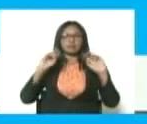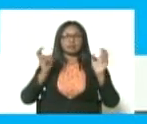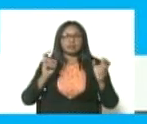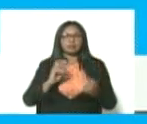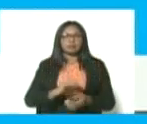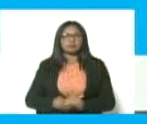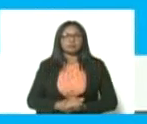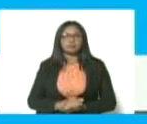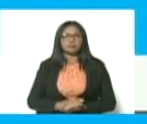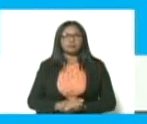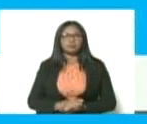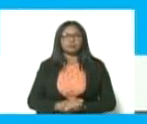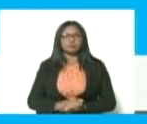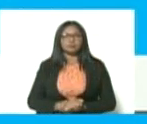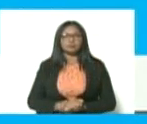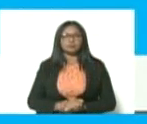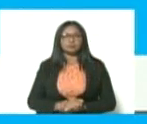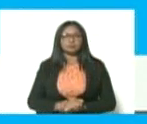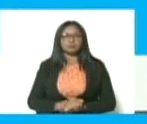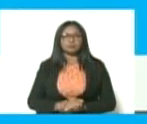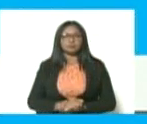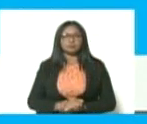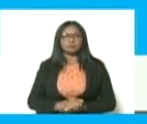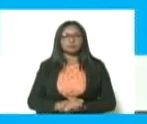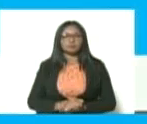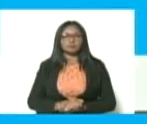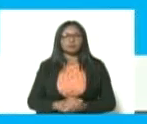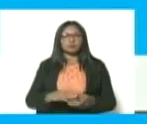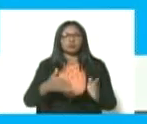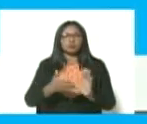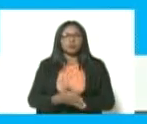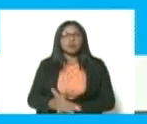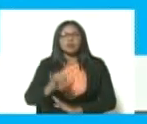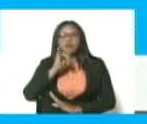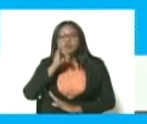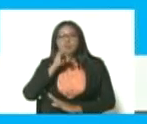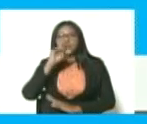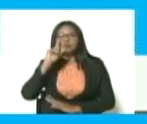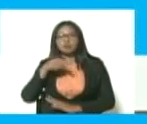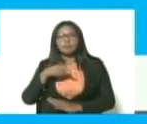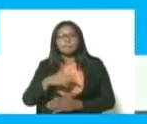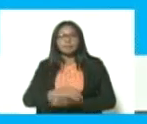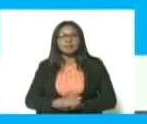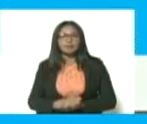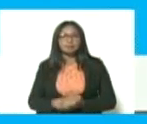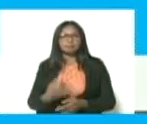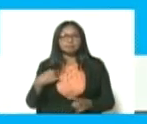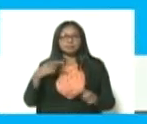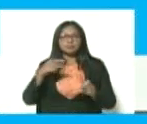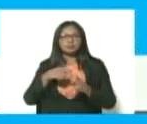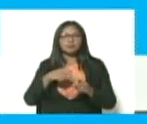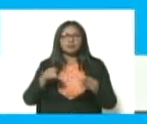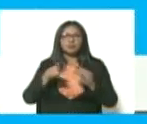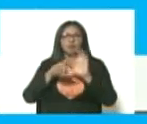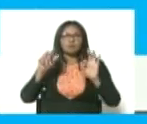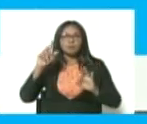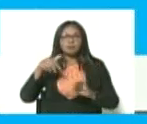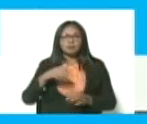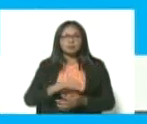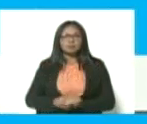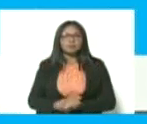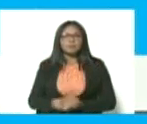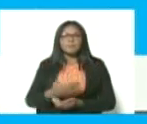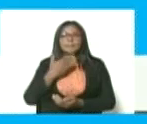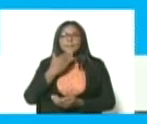más. Sobre el informe de la relatora, específicamente la relatora pide